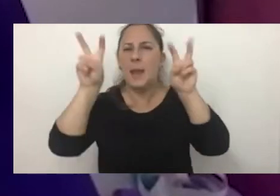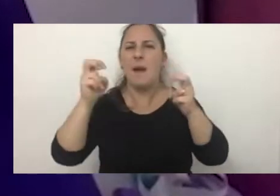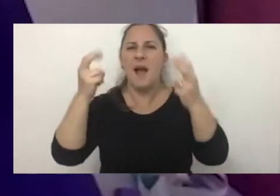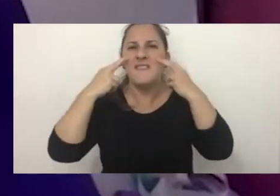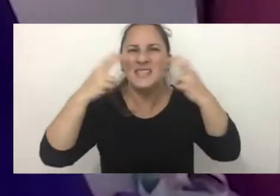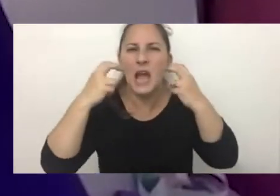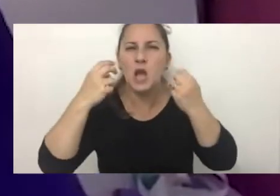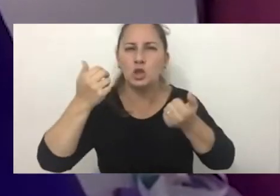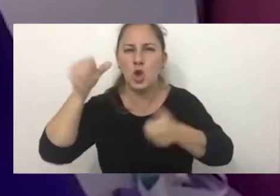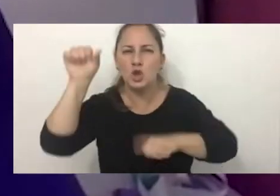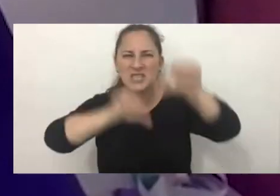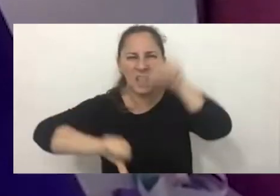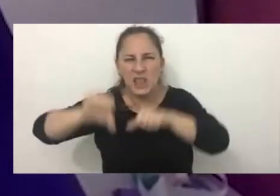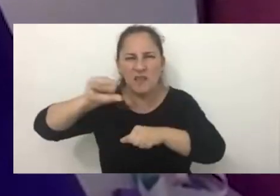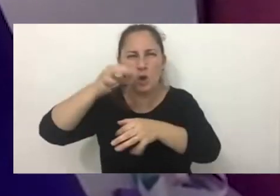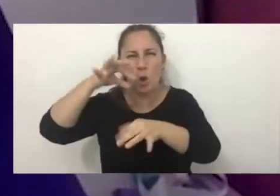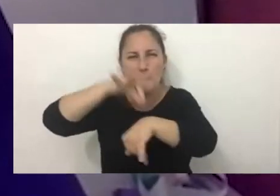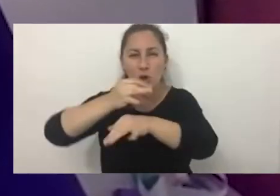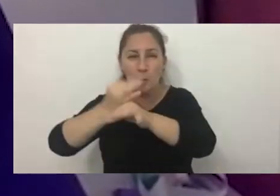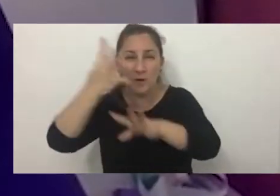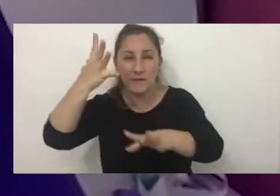A su vez que, bueno, que pueda decidir